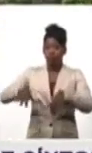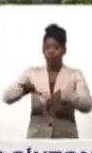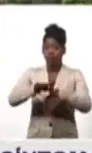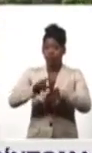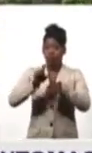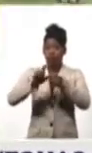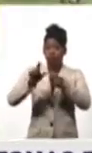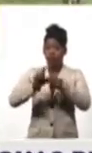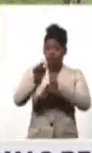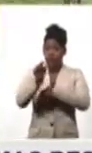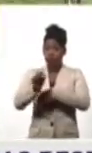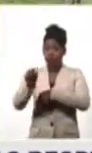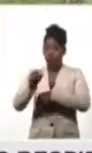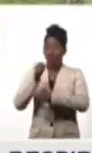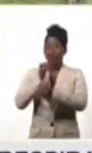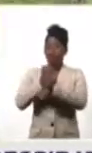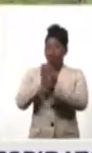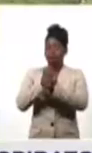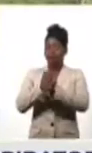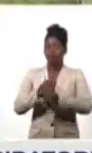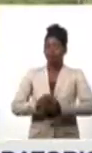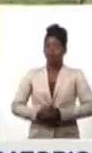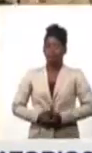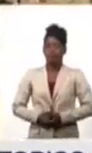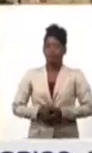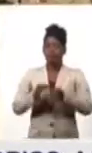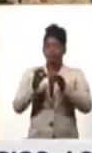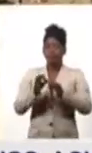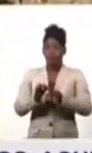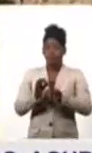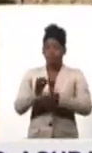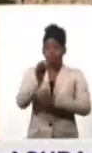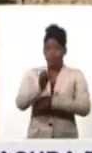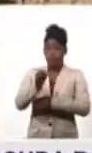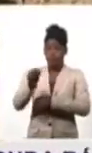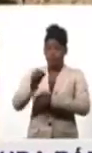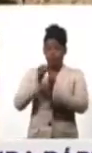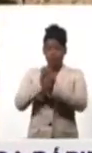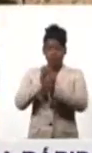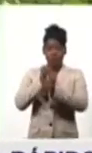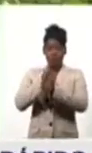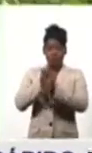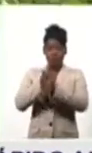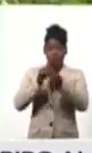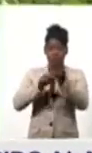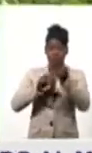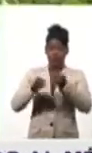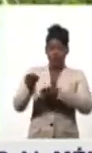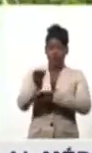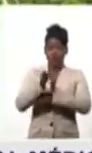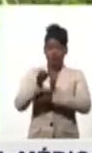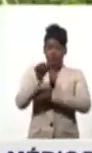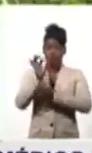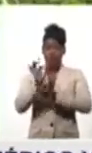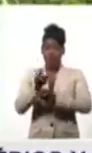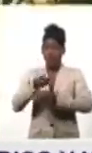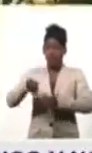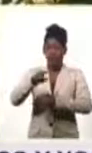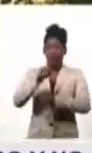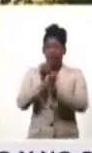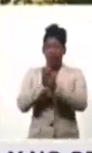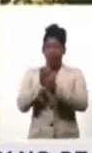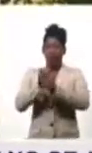Varios desafíos enfrentan los investigadores pinareños ante los efectos del cambio climático. Disminuir los principales